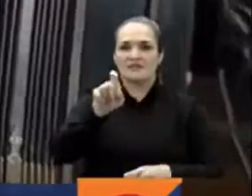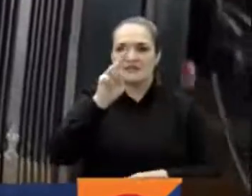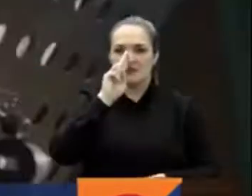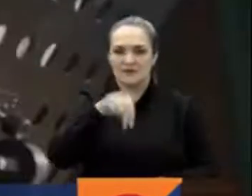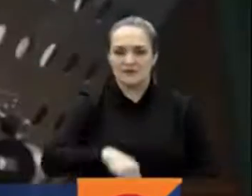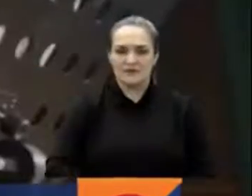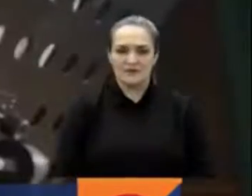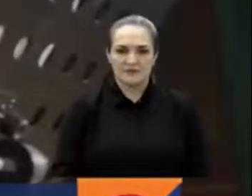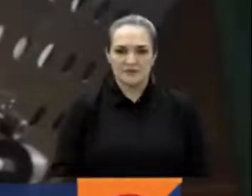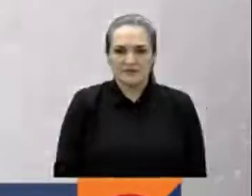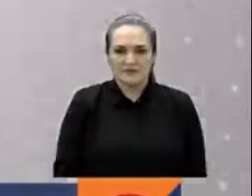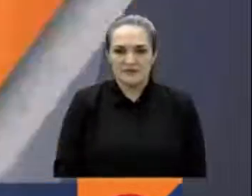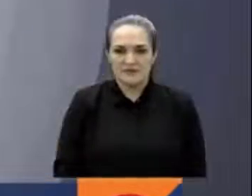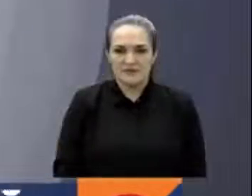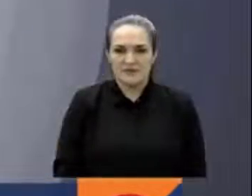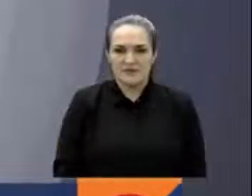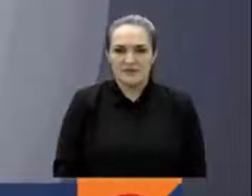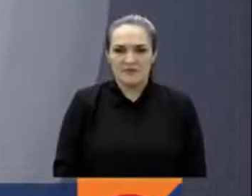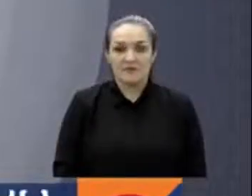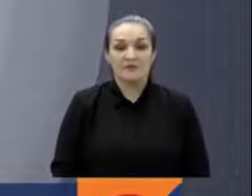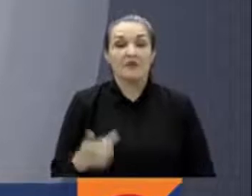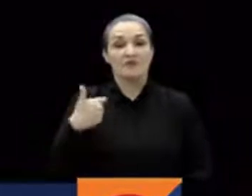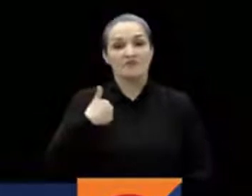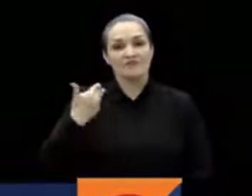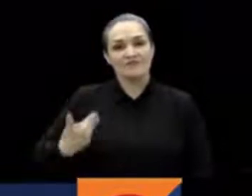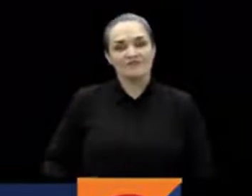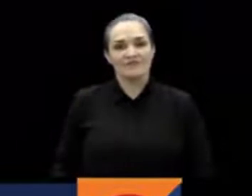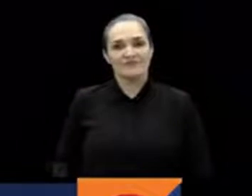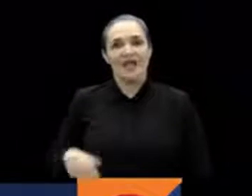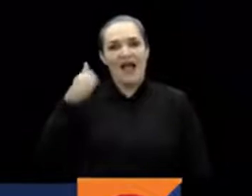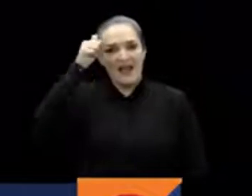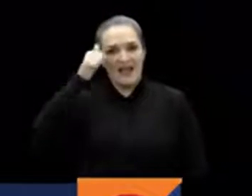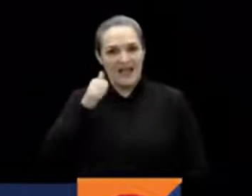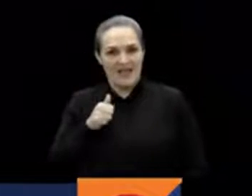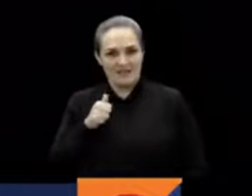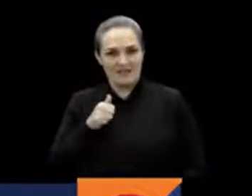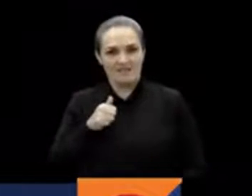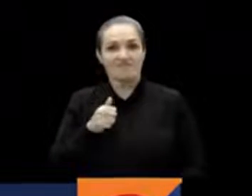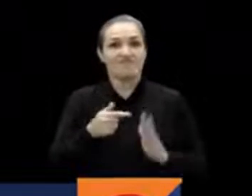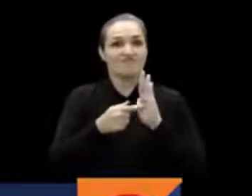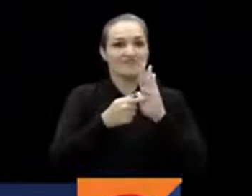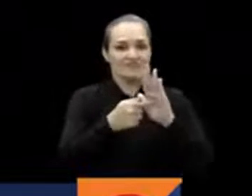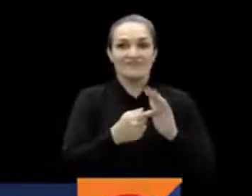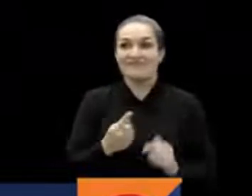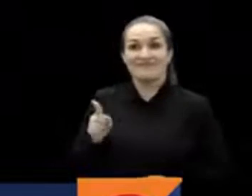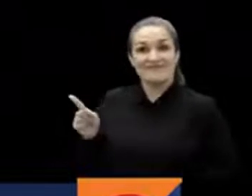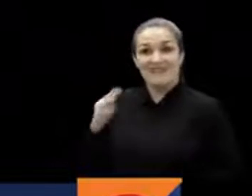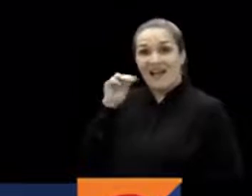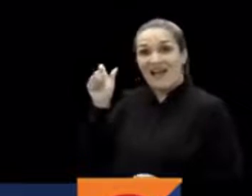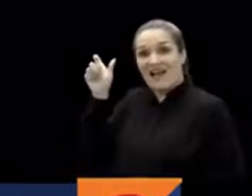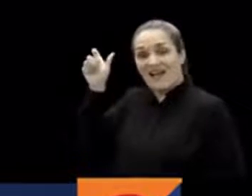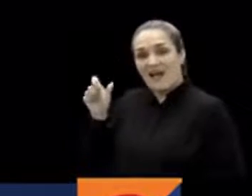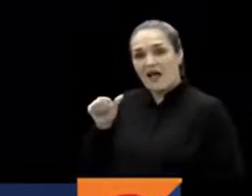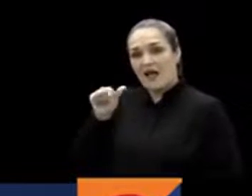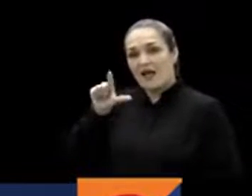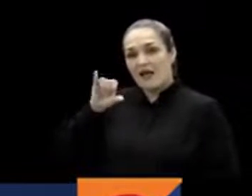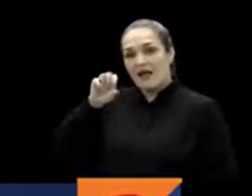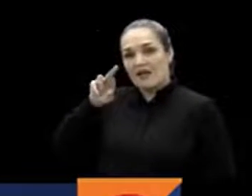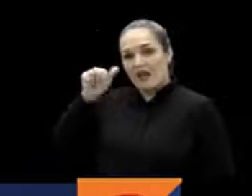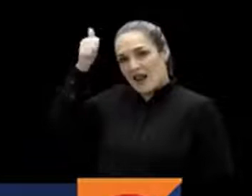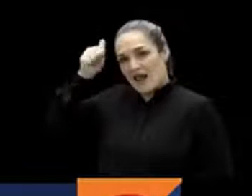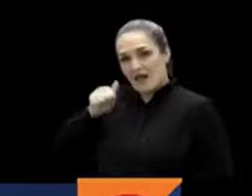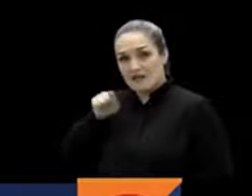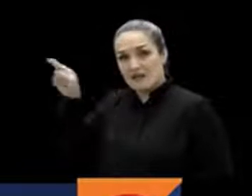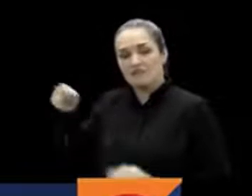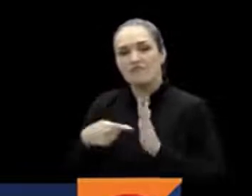Soy Alejandra Borrero y quiero invitarlos a que me acompañen. Y la Cinemateca de Bogotá presenta hoy a Alejandra Borrero en la franja El Cine